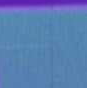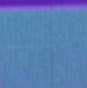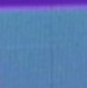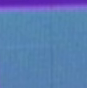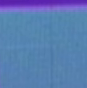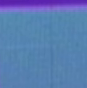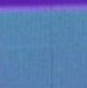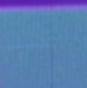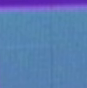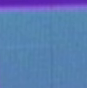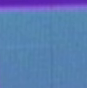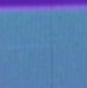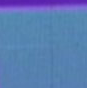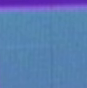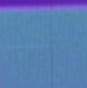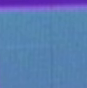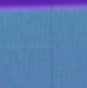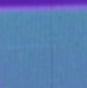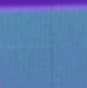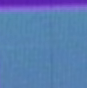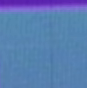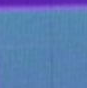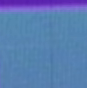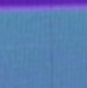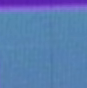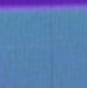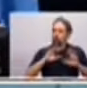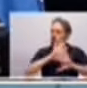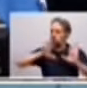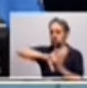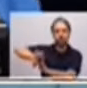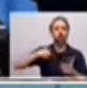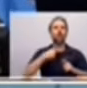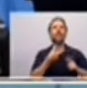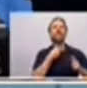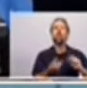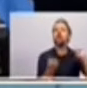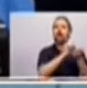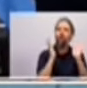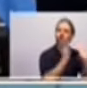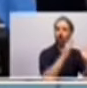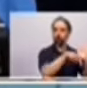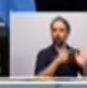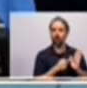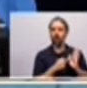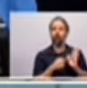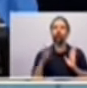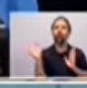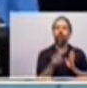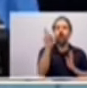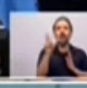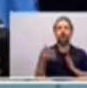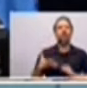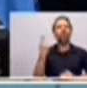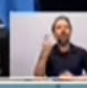laboral trágica que está impulsando el gobierno de Javier Milei, y vamos a ver una caída de proporciones